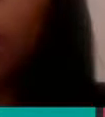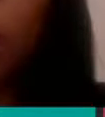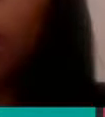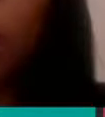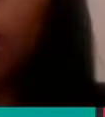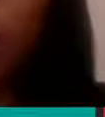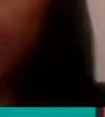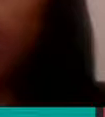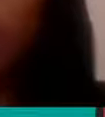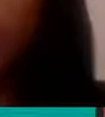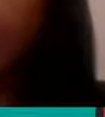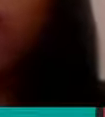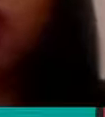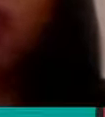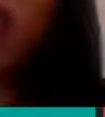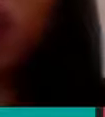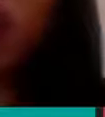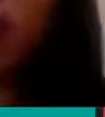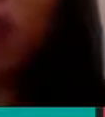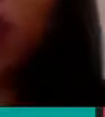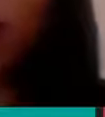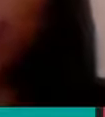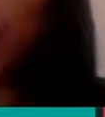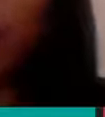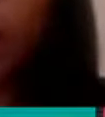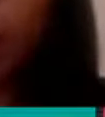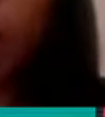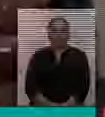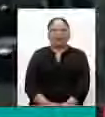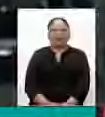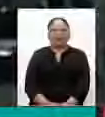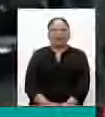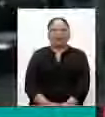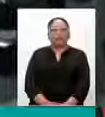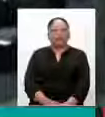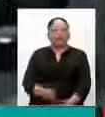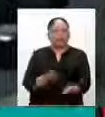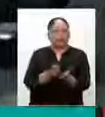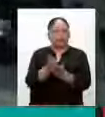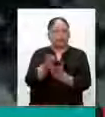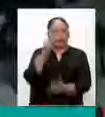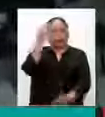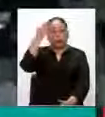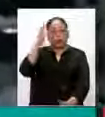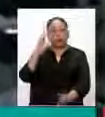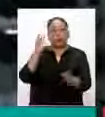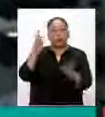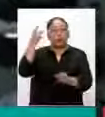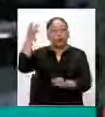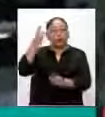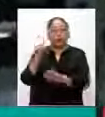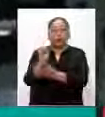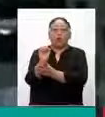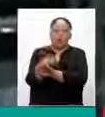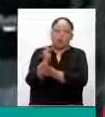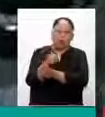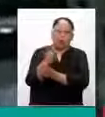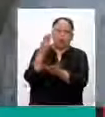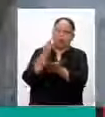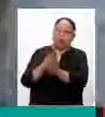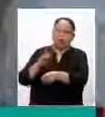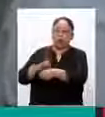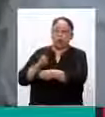subnacionales? Miren, no sé si es una medida política, pero sí consideramos como Defensoría del Pueblo que es una medida